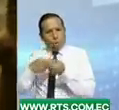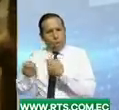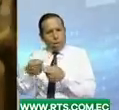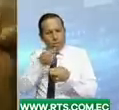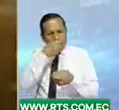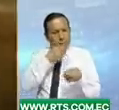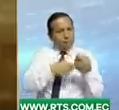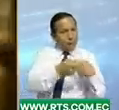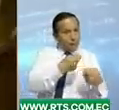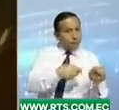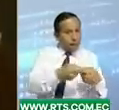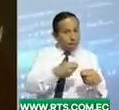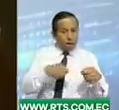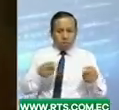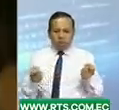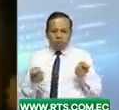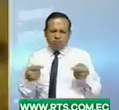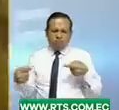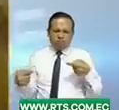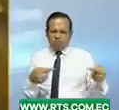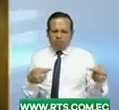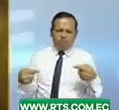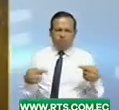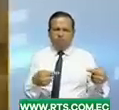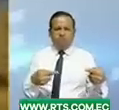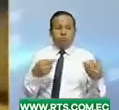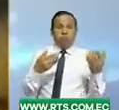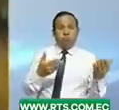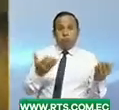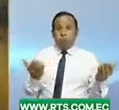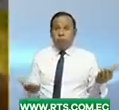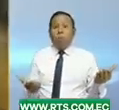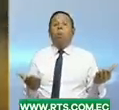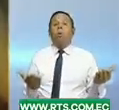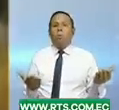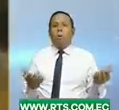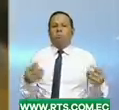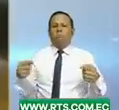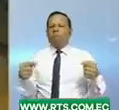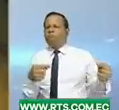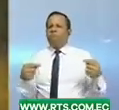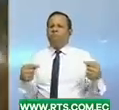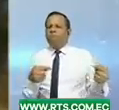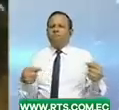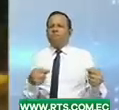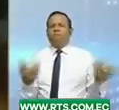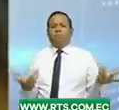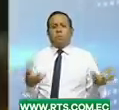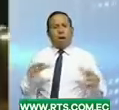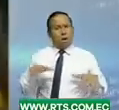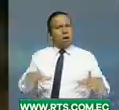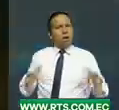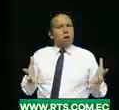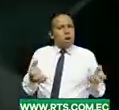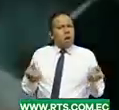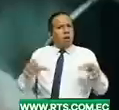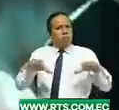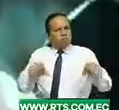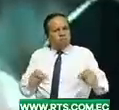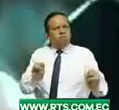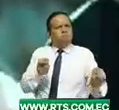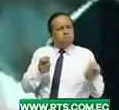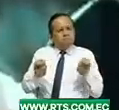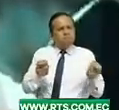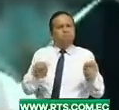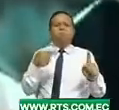droga entre su grupo de delincuencia organizada con otro que opera en la misma zona. Darwin Israel Campuzano